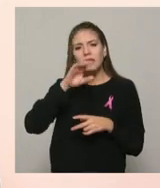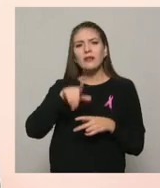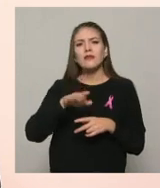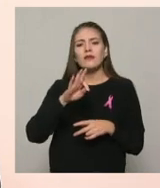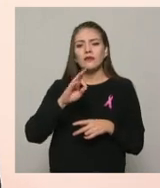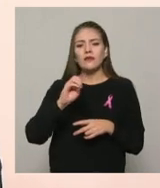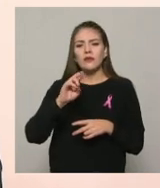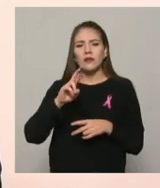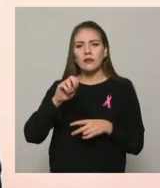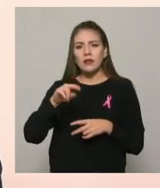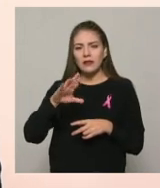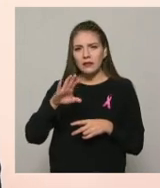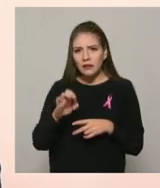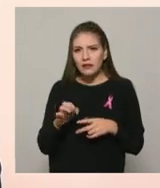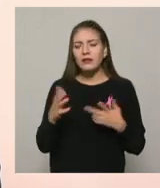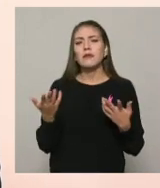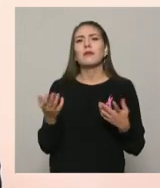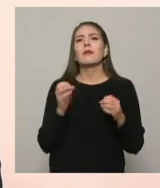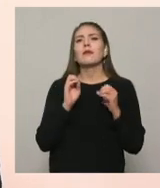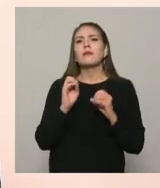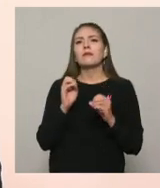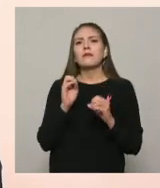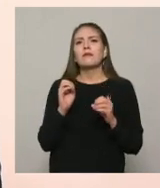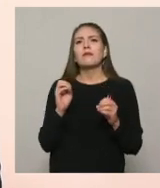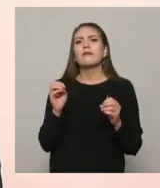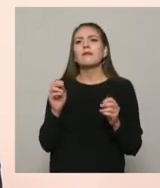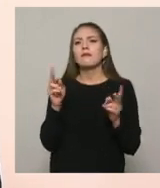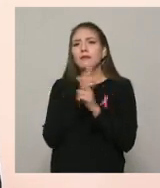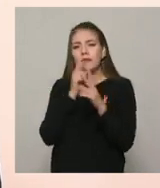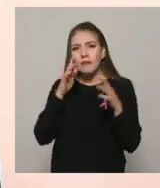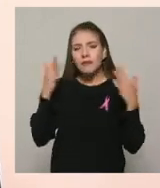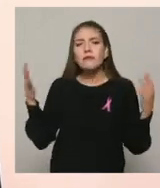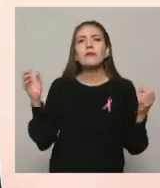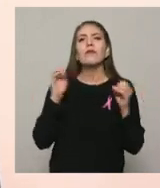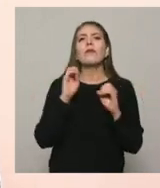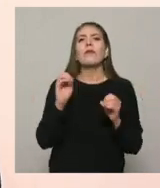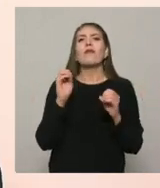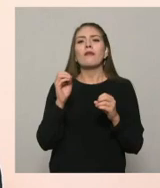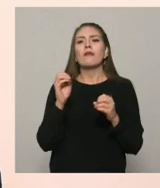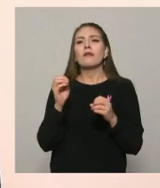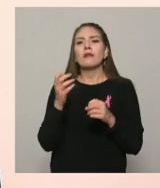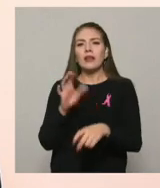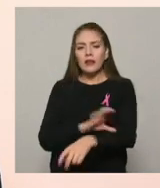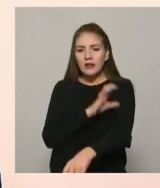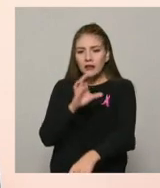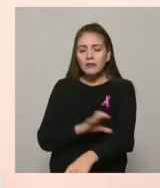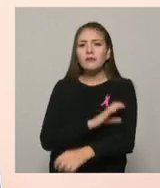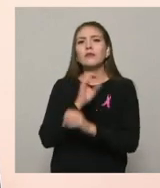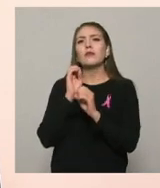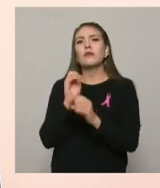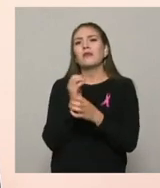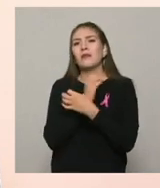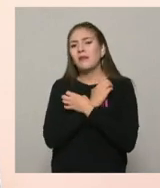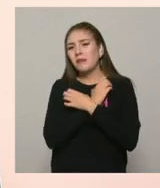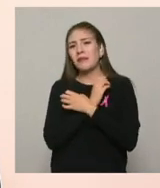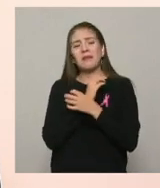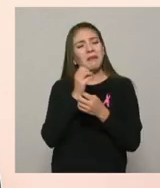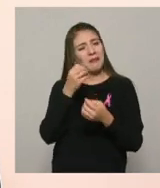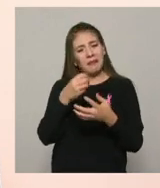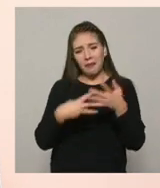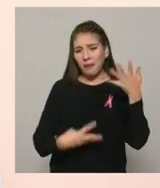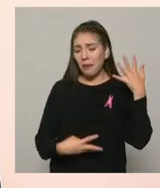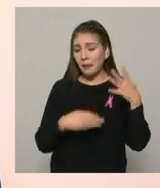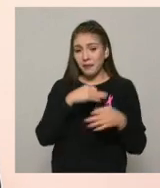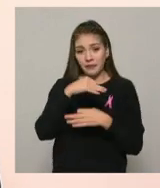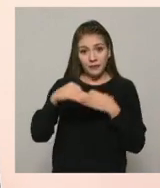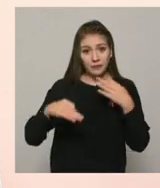fuente policíaca, o medio ambiente, o energía, o educación, en fin, todas estas fuentes de información, los periodistas